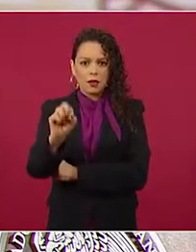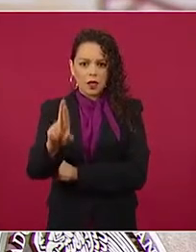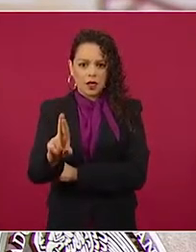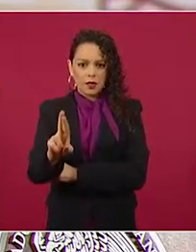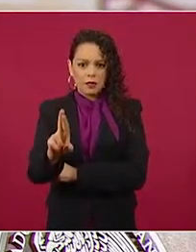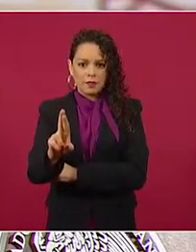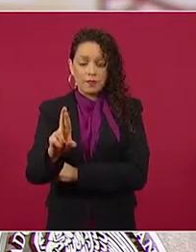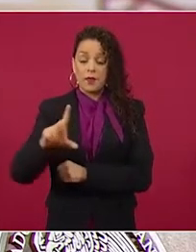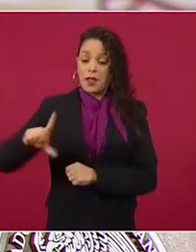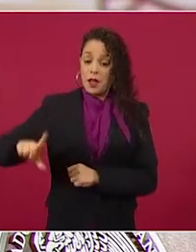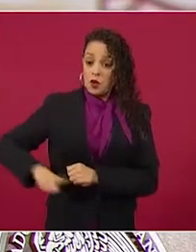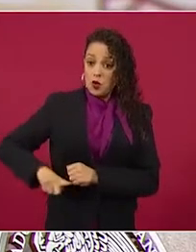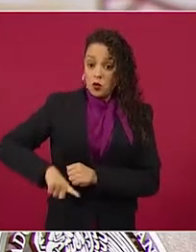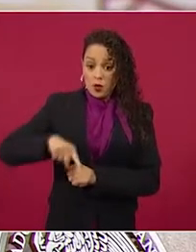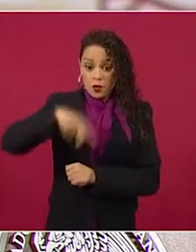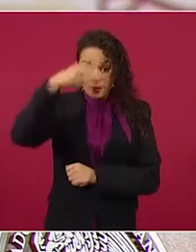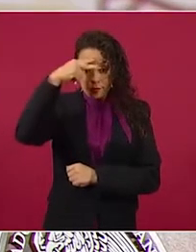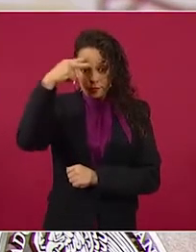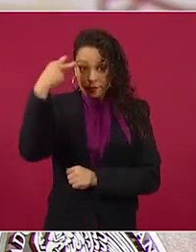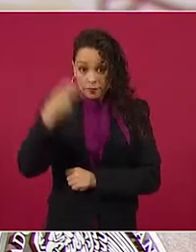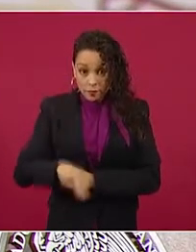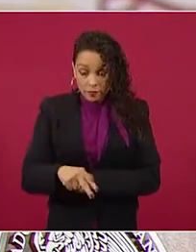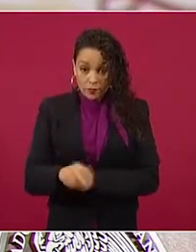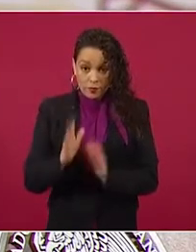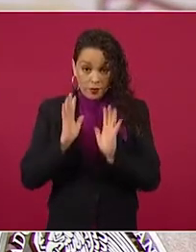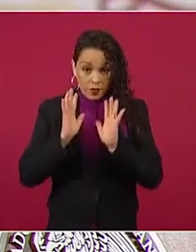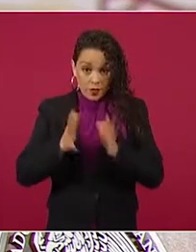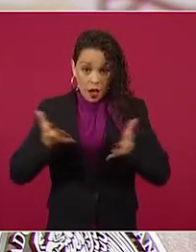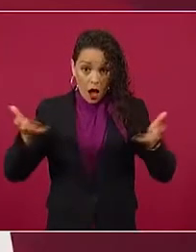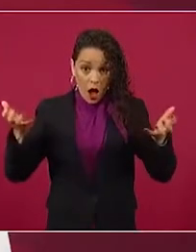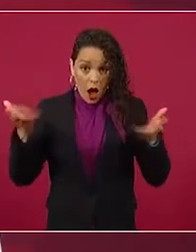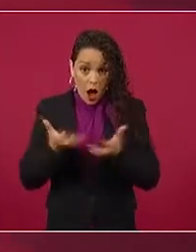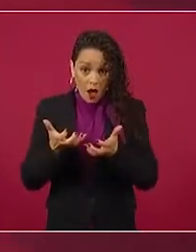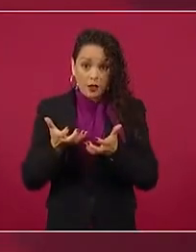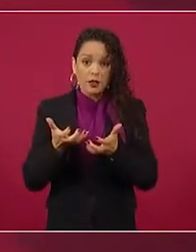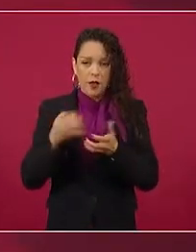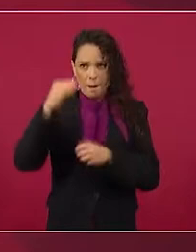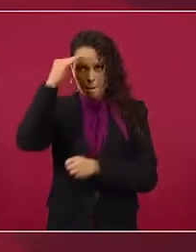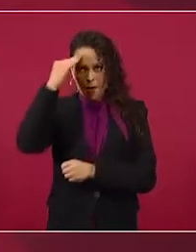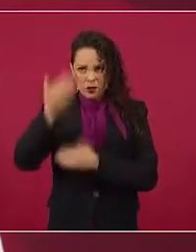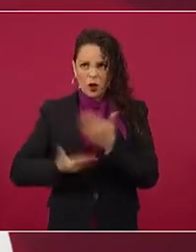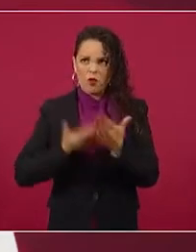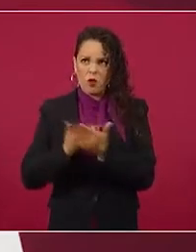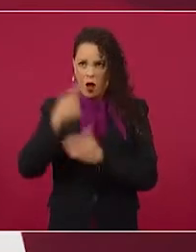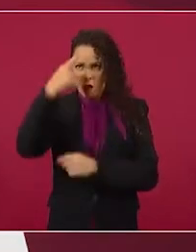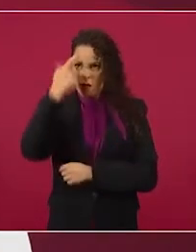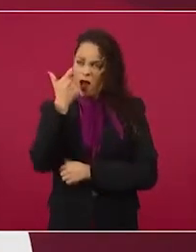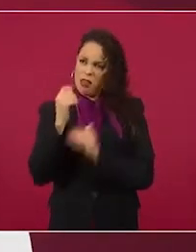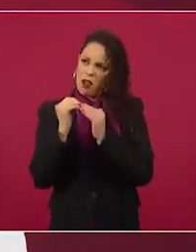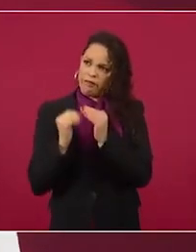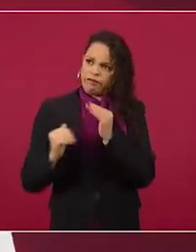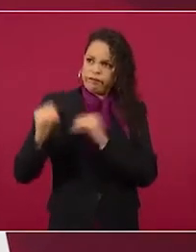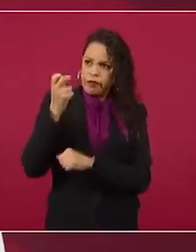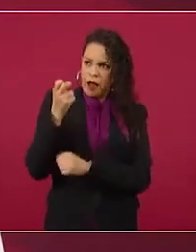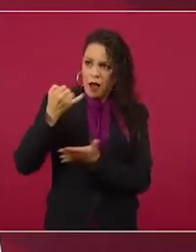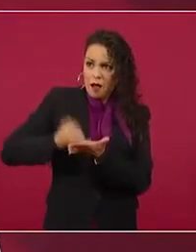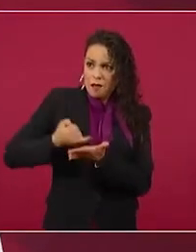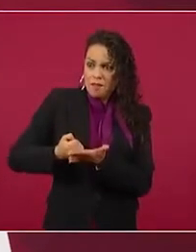El Gobierno de México no ha propuesto ningún incremento de impuestos al respecto.